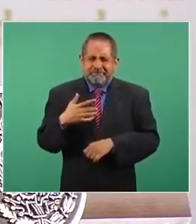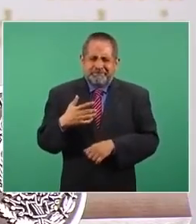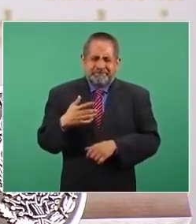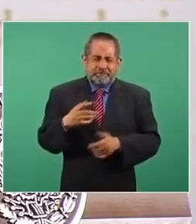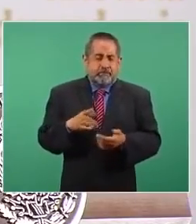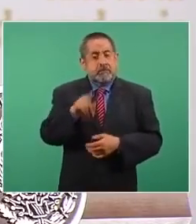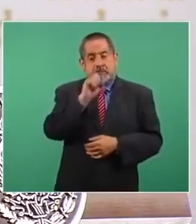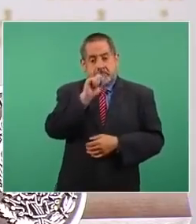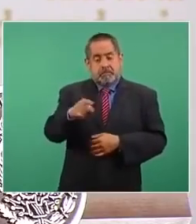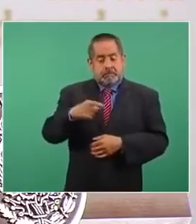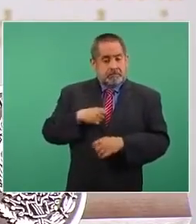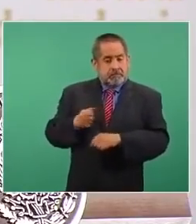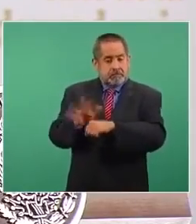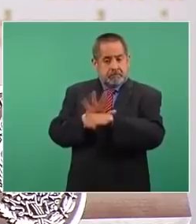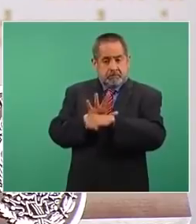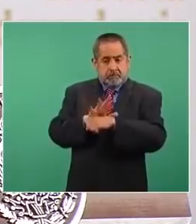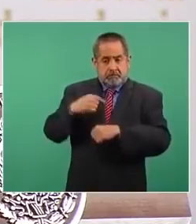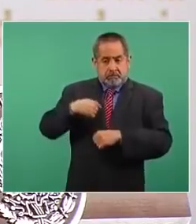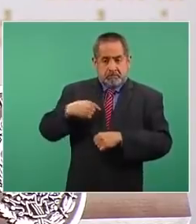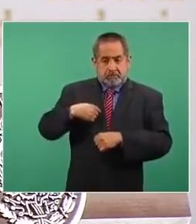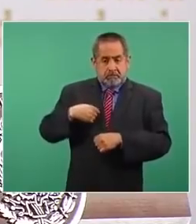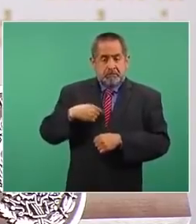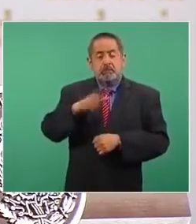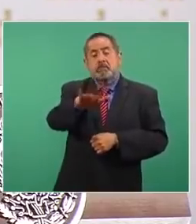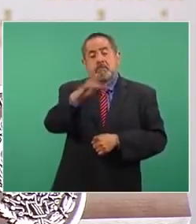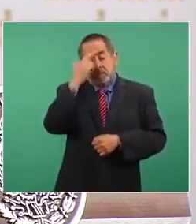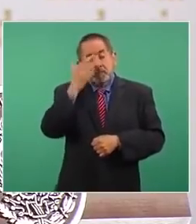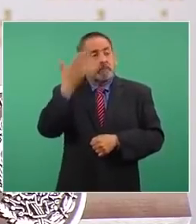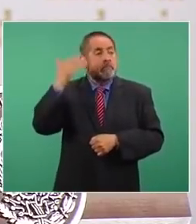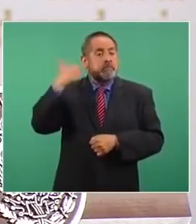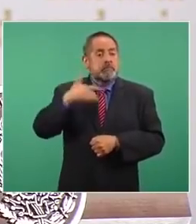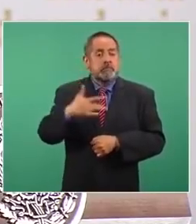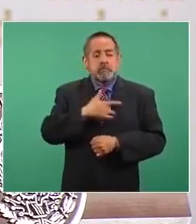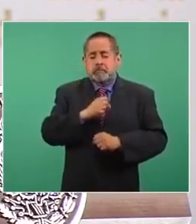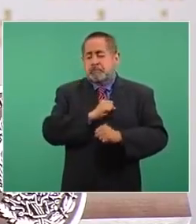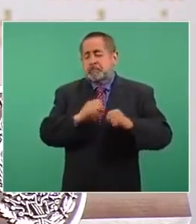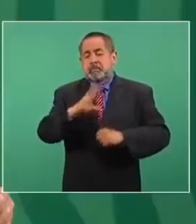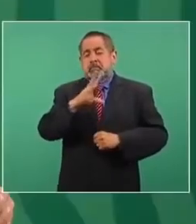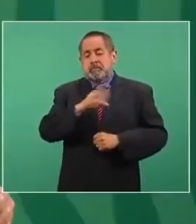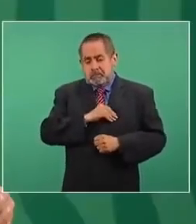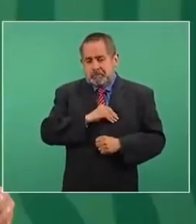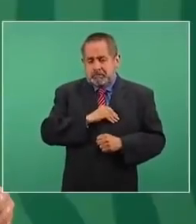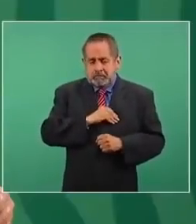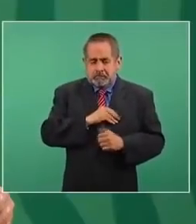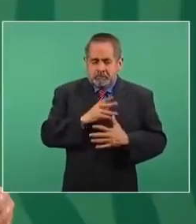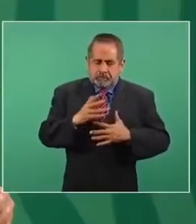A mí cuando me dio el infarto, pensé que el estrés